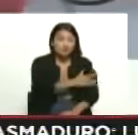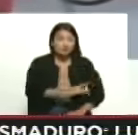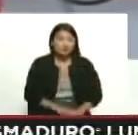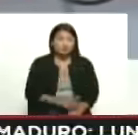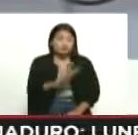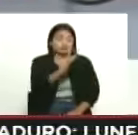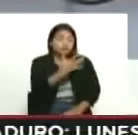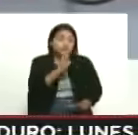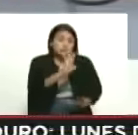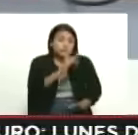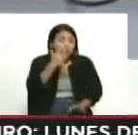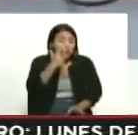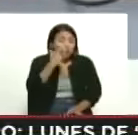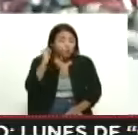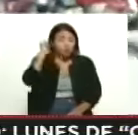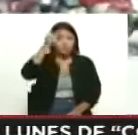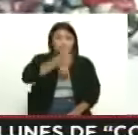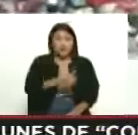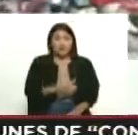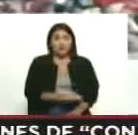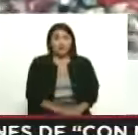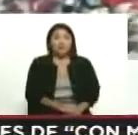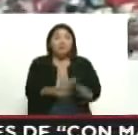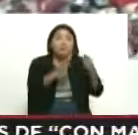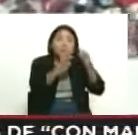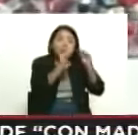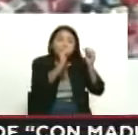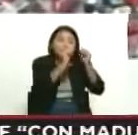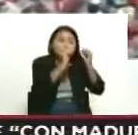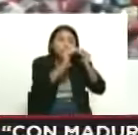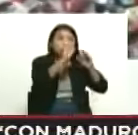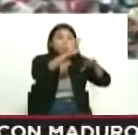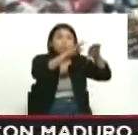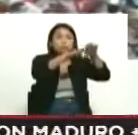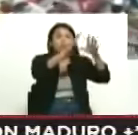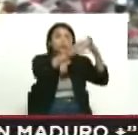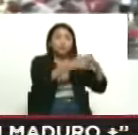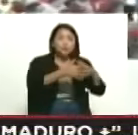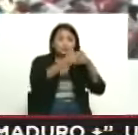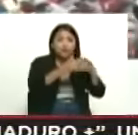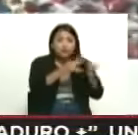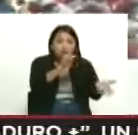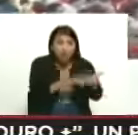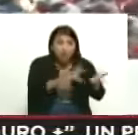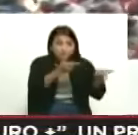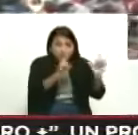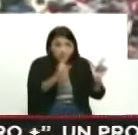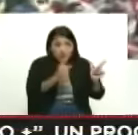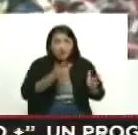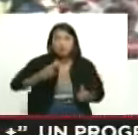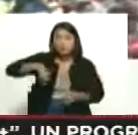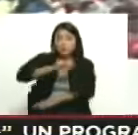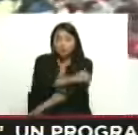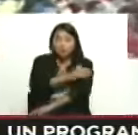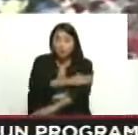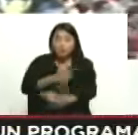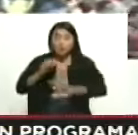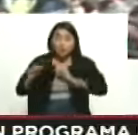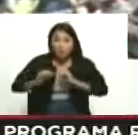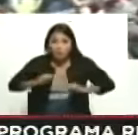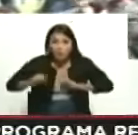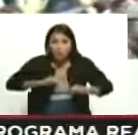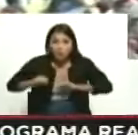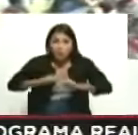Porque ellos sienten que ya está el amo, el que toma las decisiones, el que autoriza todo. Y esa misma